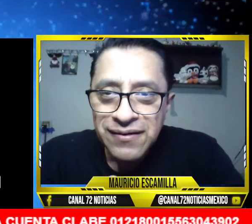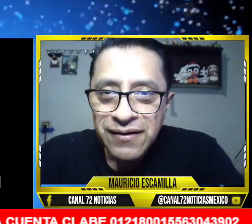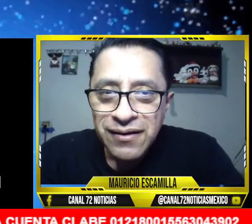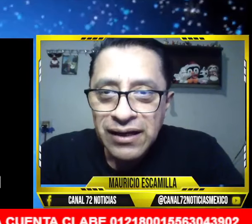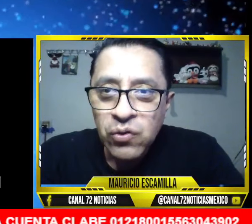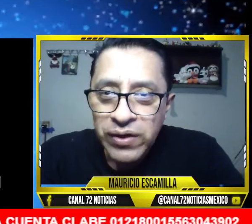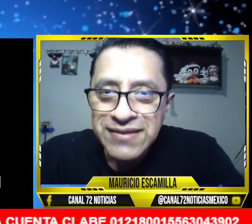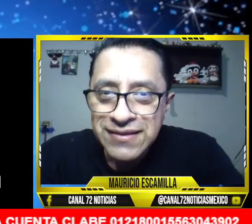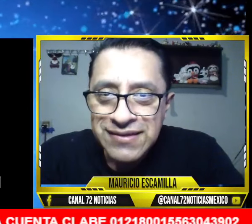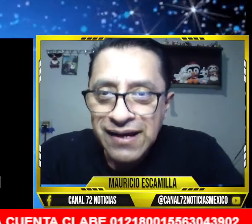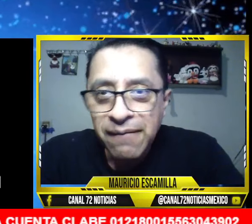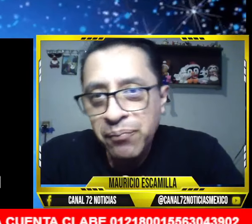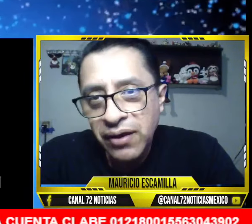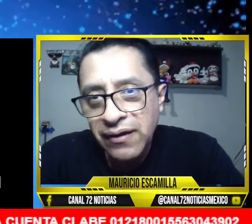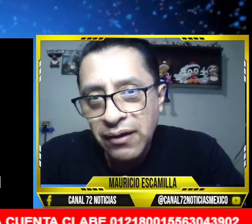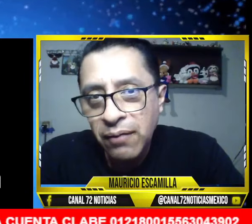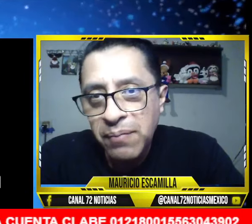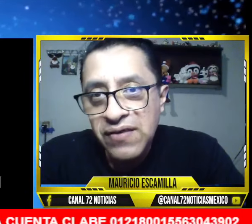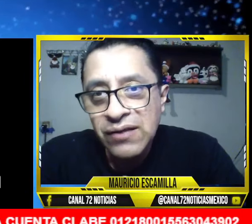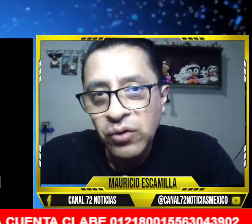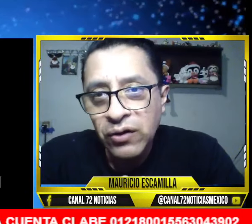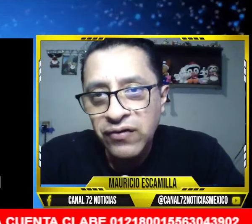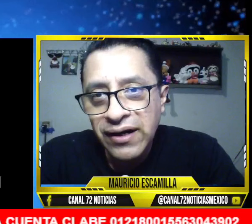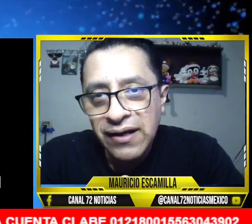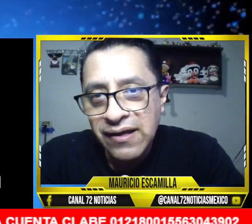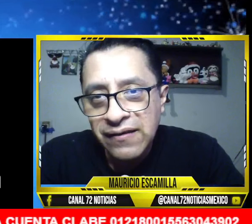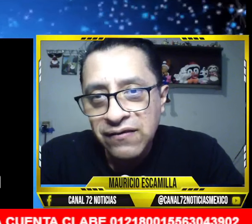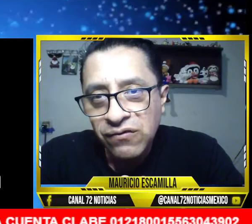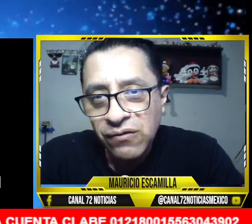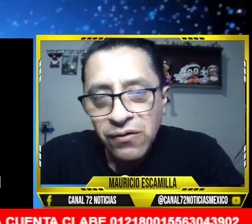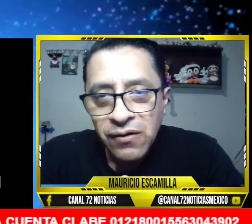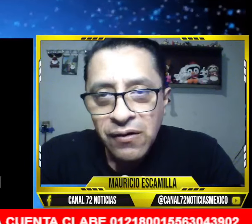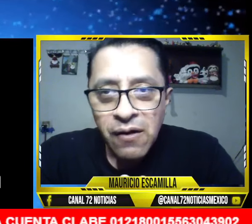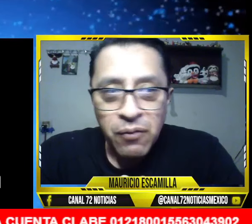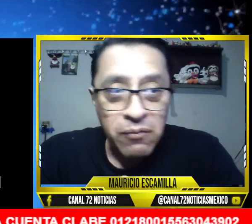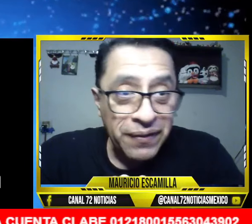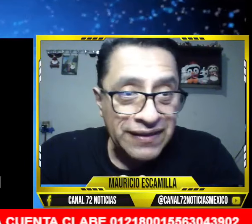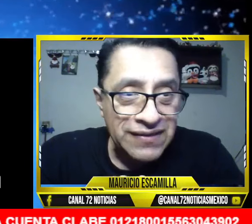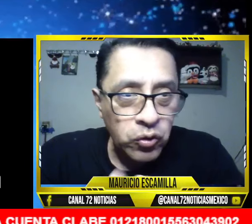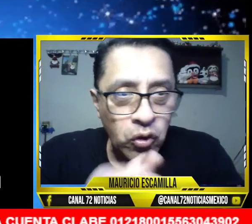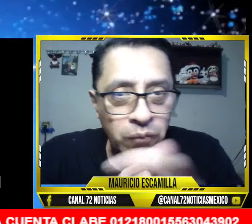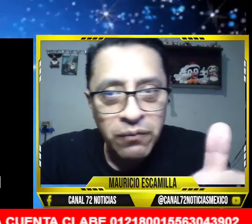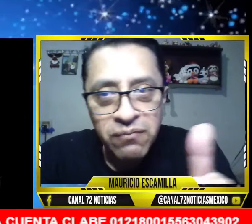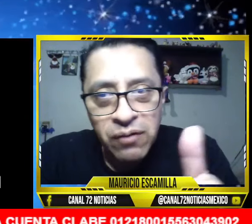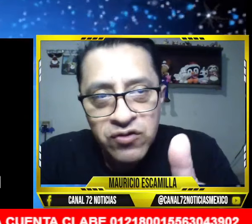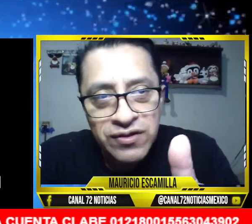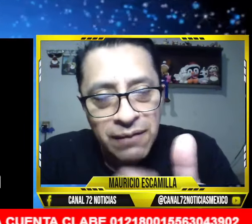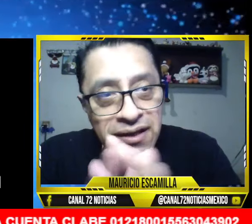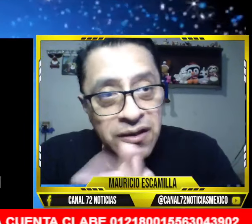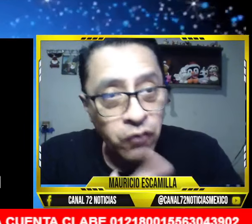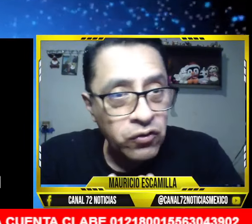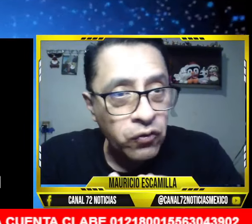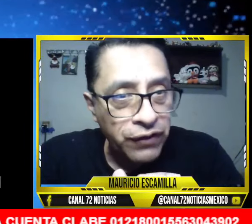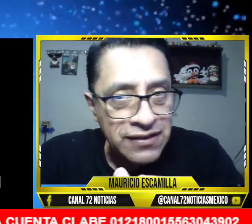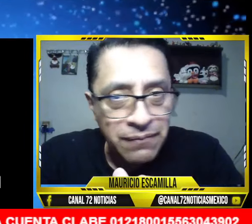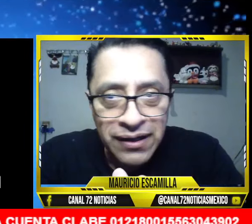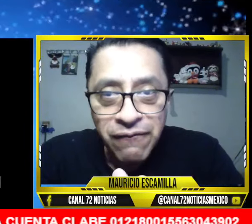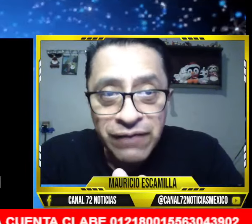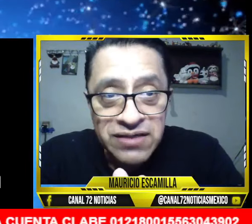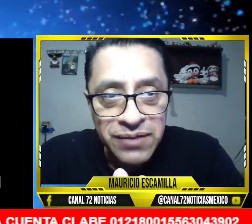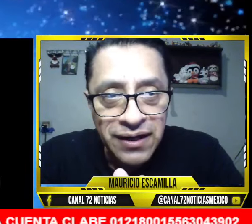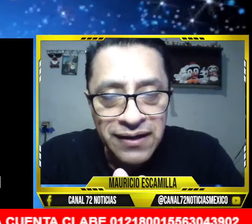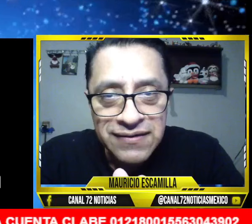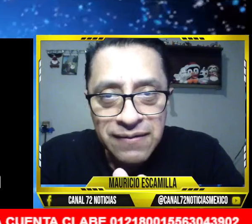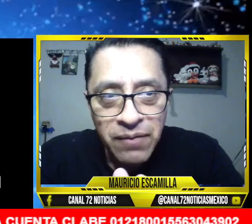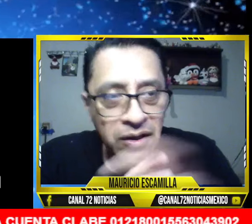mire usted el juez ya pidiendo que no se haga nada de esto por mi parte ha sido todo mi nombre es Mauricio Escamilla disfruto su fin de semana